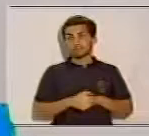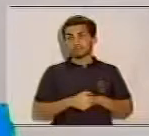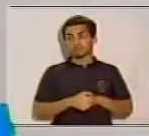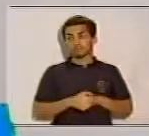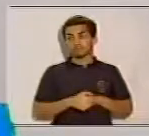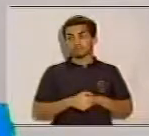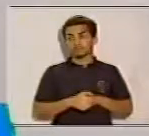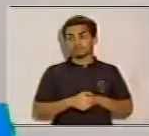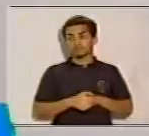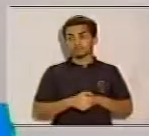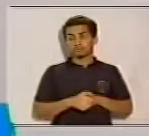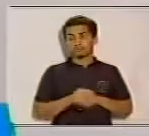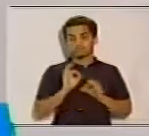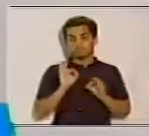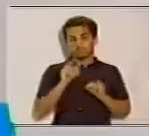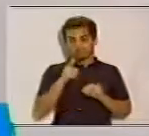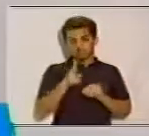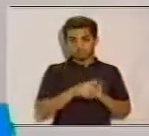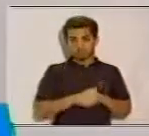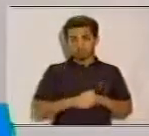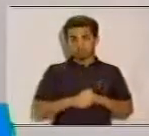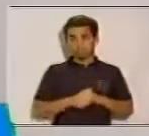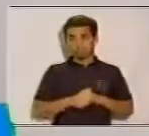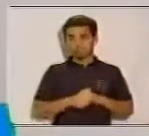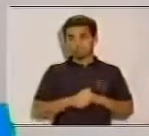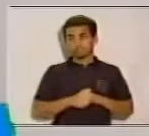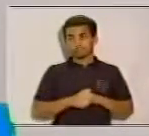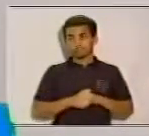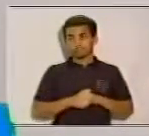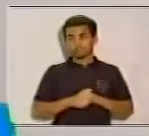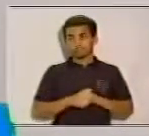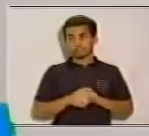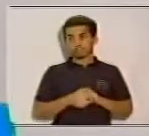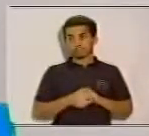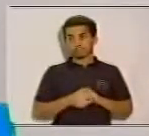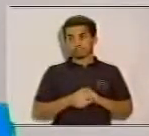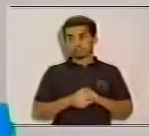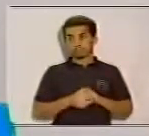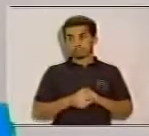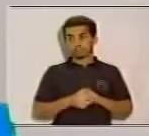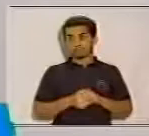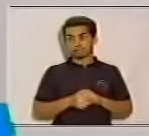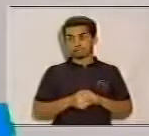¿Me van siguiendo? ¿Llevamos el mismo proceso?